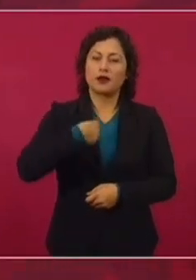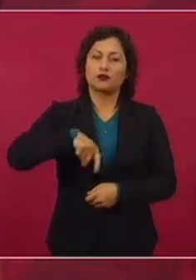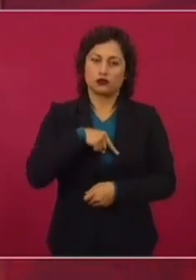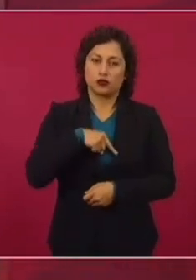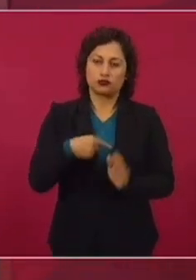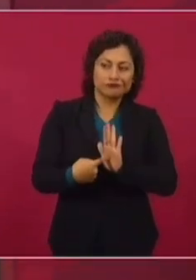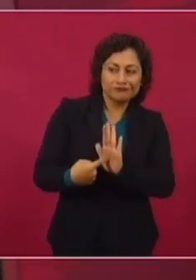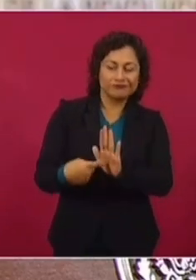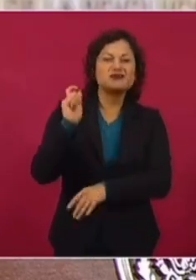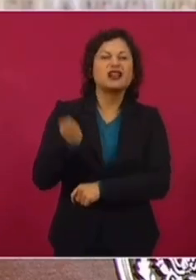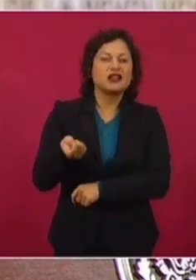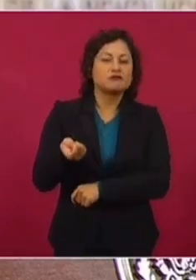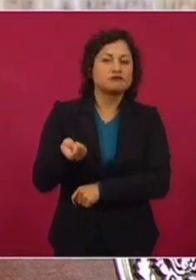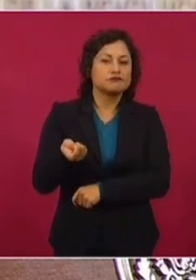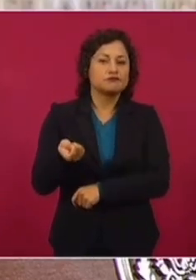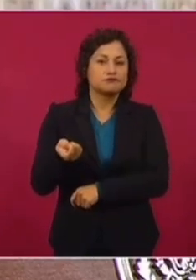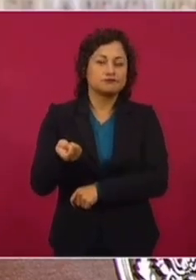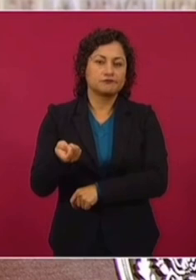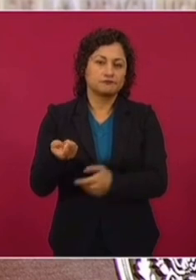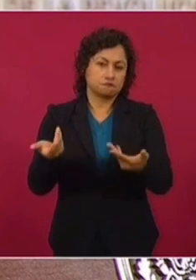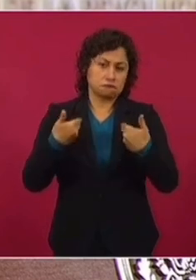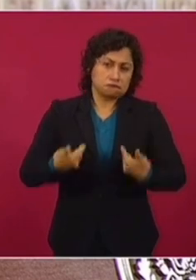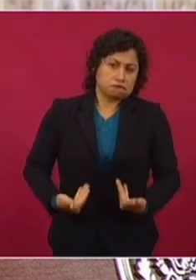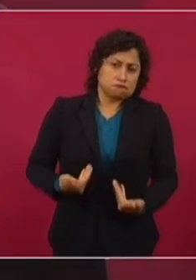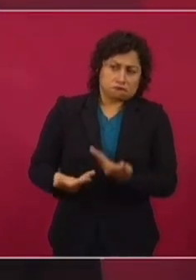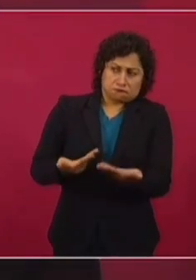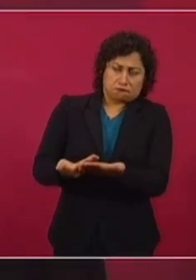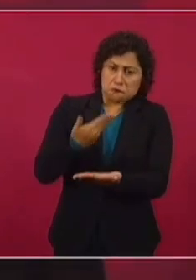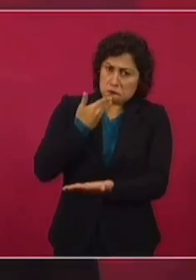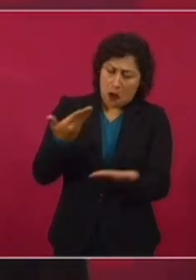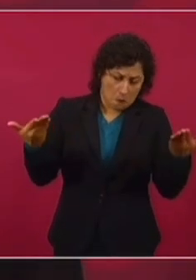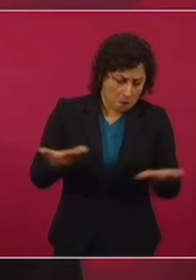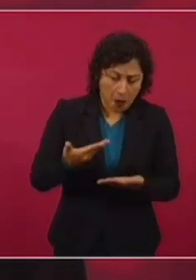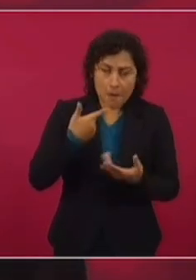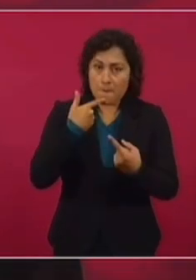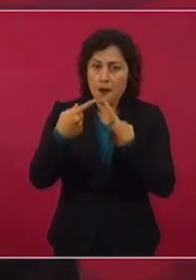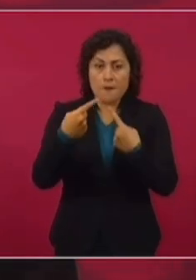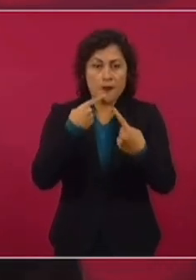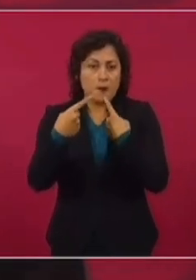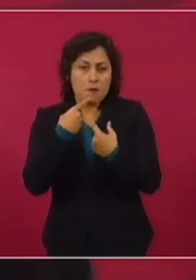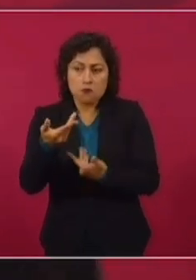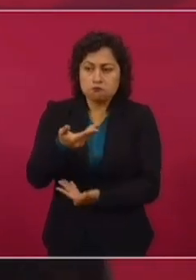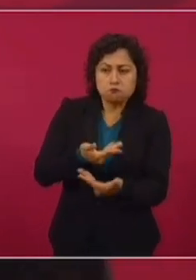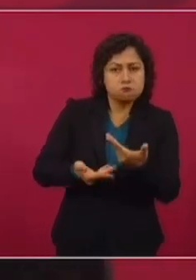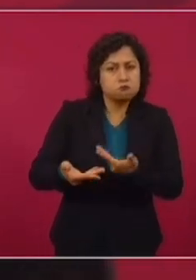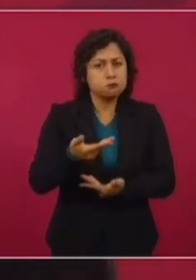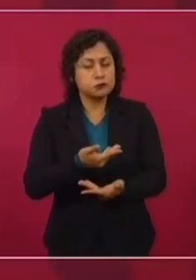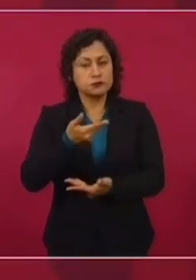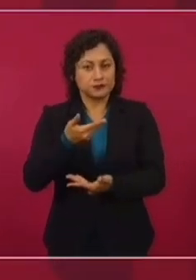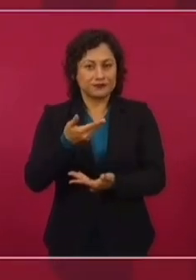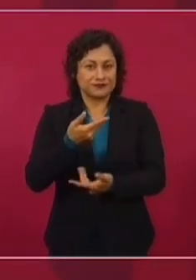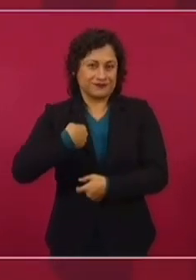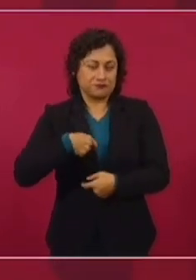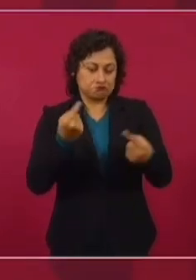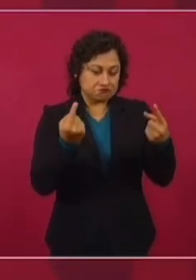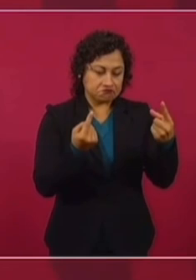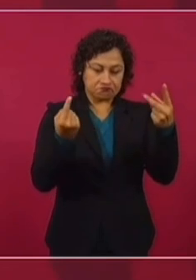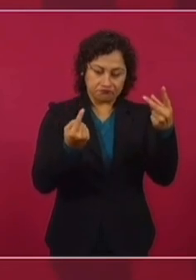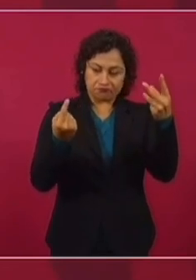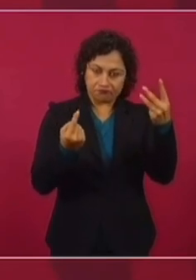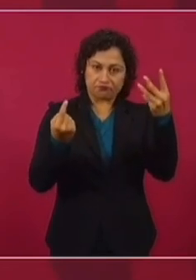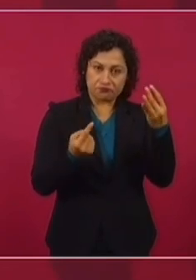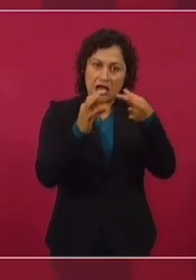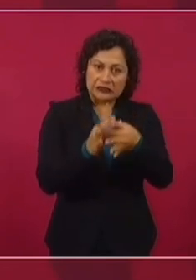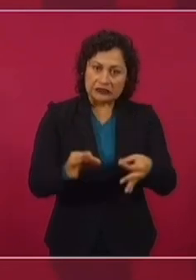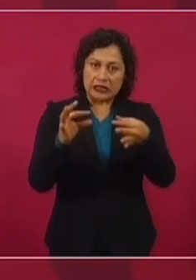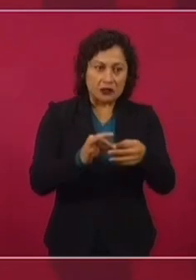parte la disposición al diálogo, a ir explicando y ir viendo